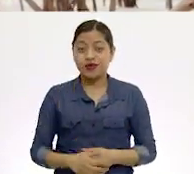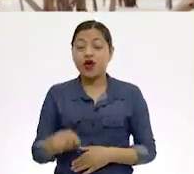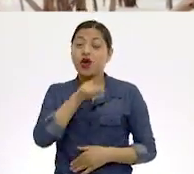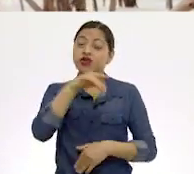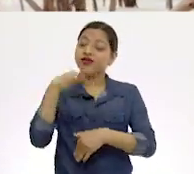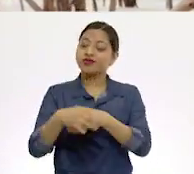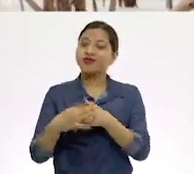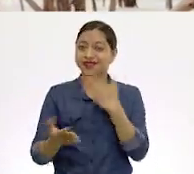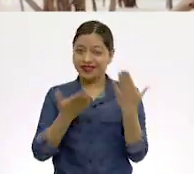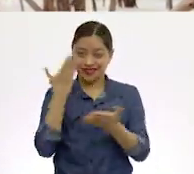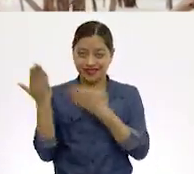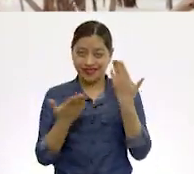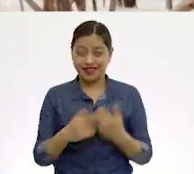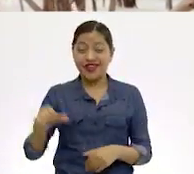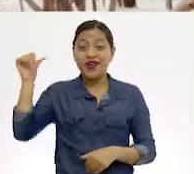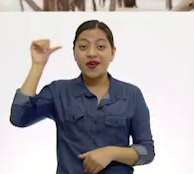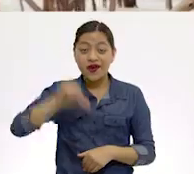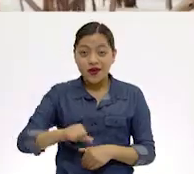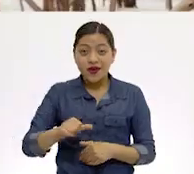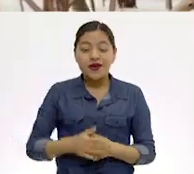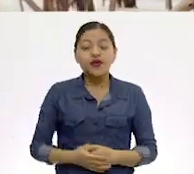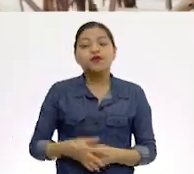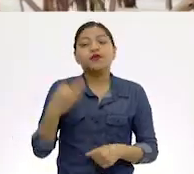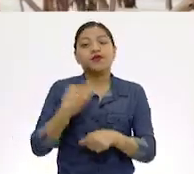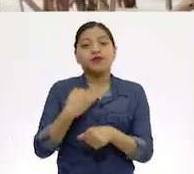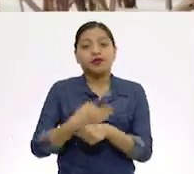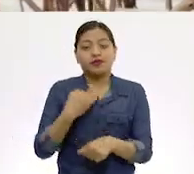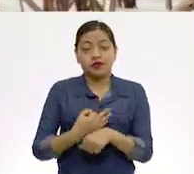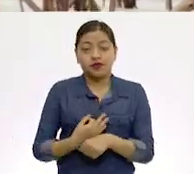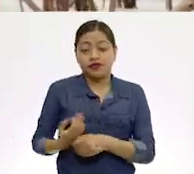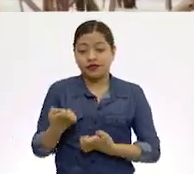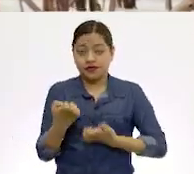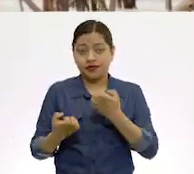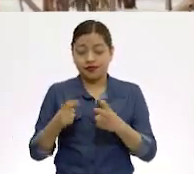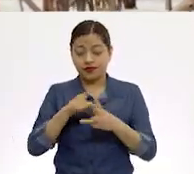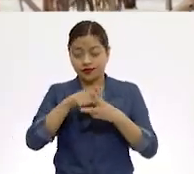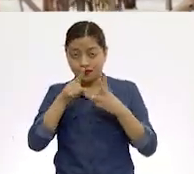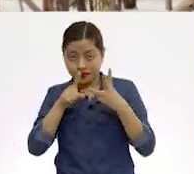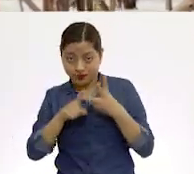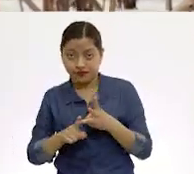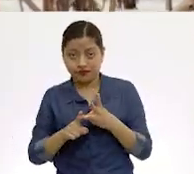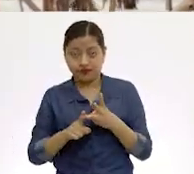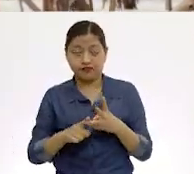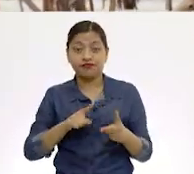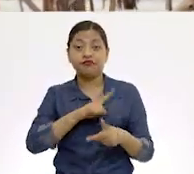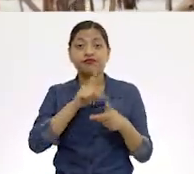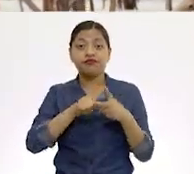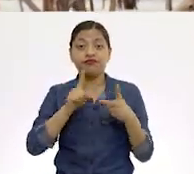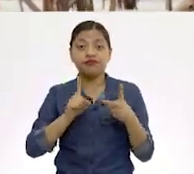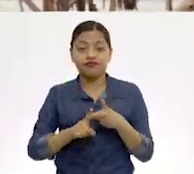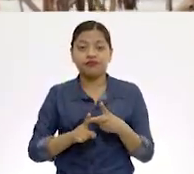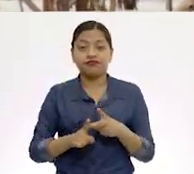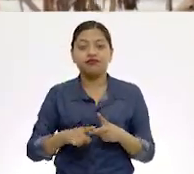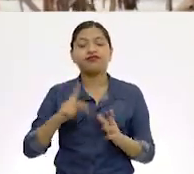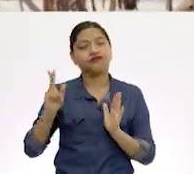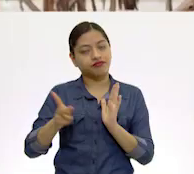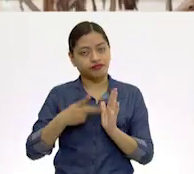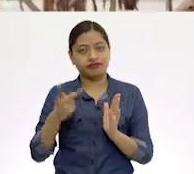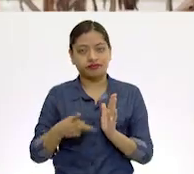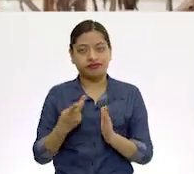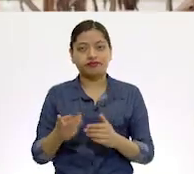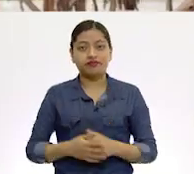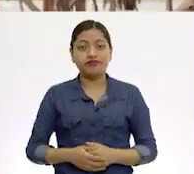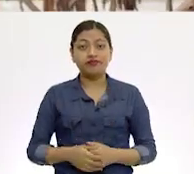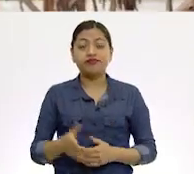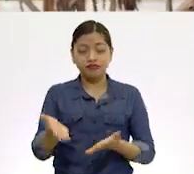mientras estudiamos. El día de hoy vamos a hacer una pequeña rutina de 3 ejercicios, 2 ciclos. Acompáñenme, es